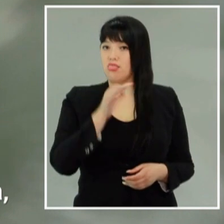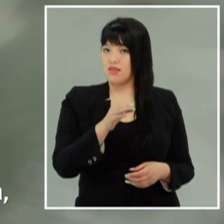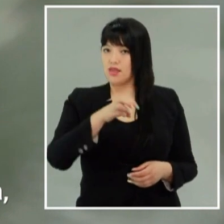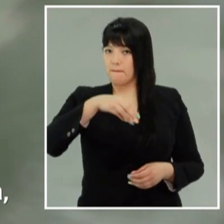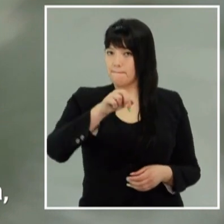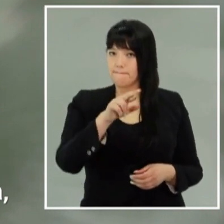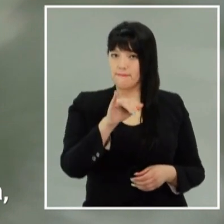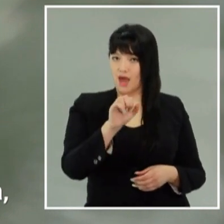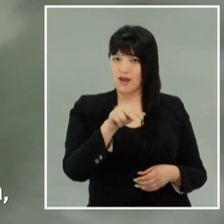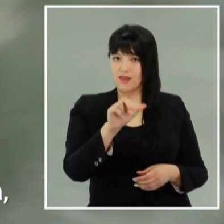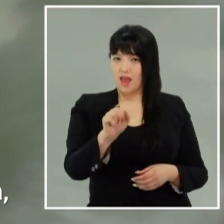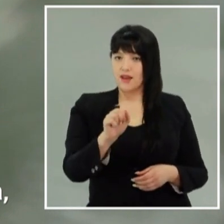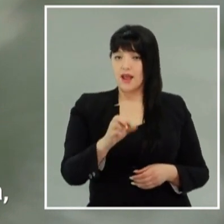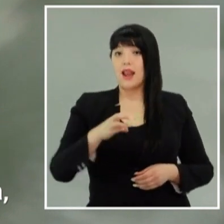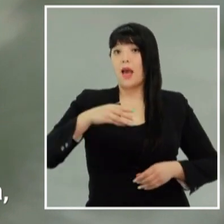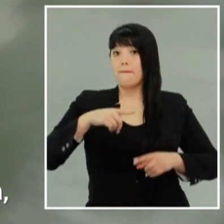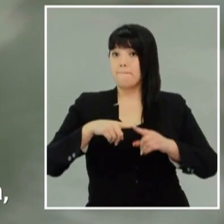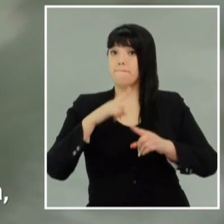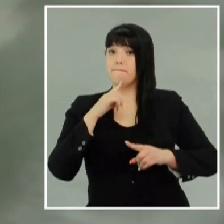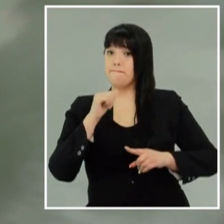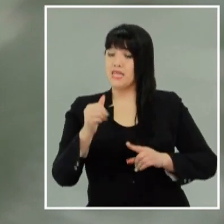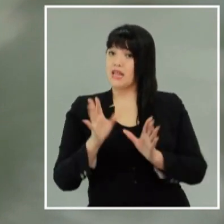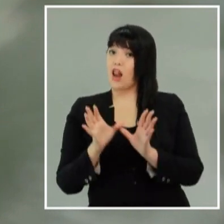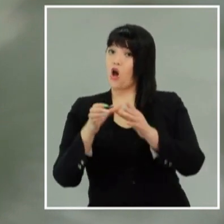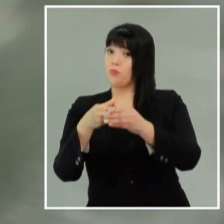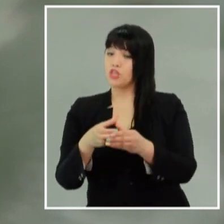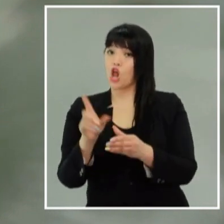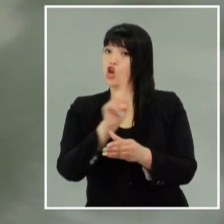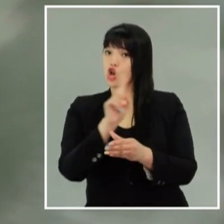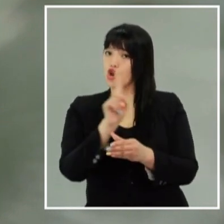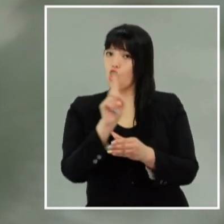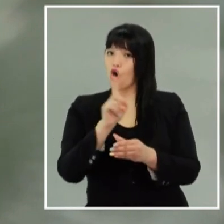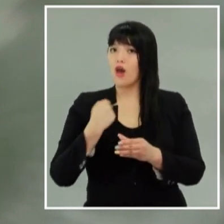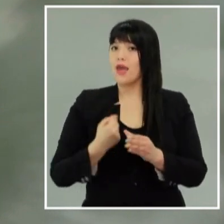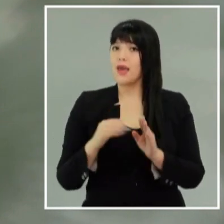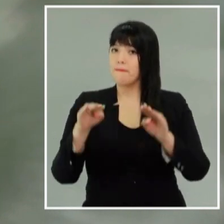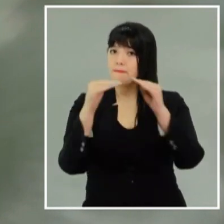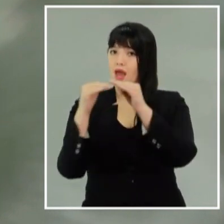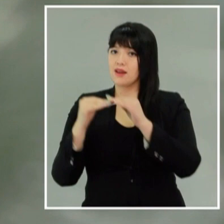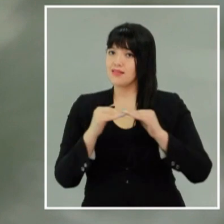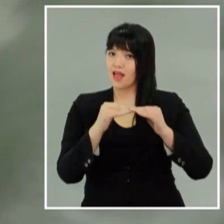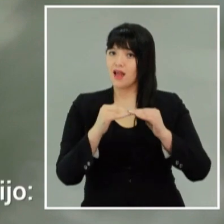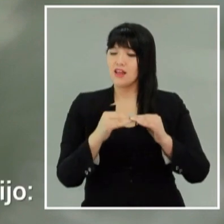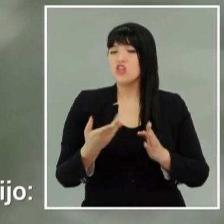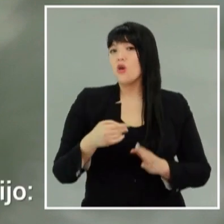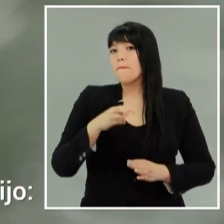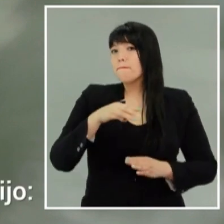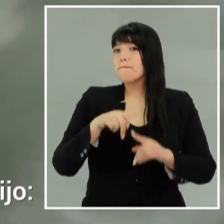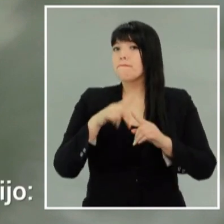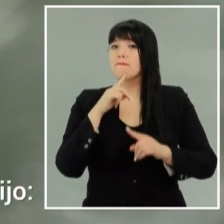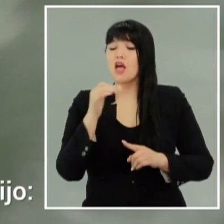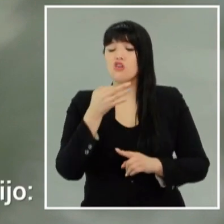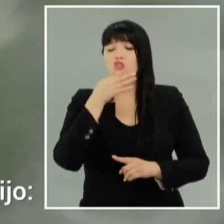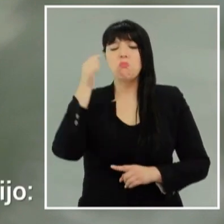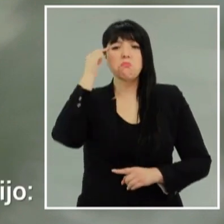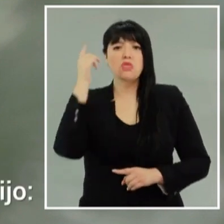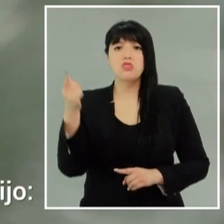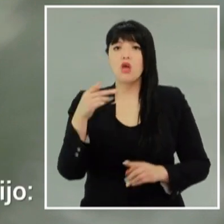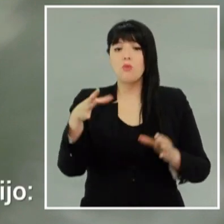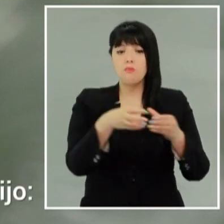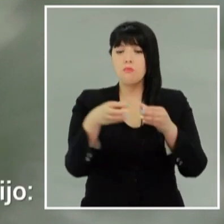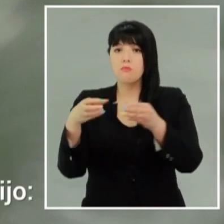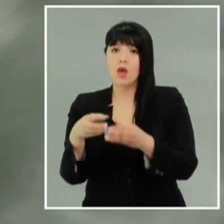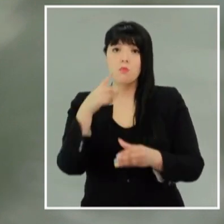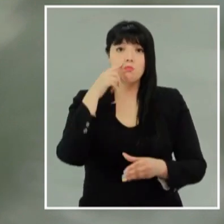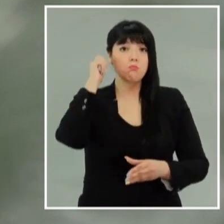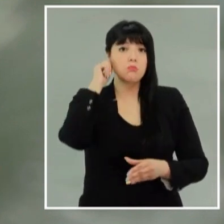Y le dije, no, Mariana, la convención mixta no es paritaria, le dije. Y me dijo, ah, si a mí me dicen mixta, me dijo, yo digo al tiro que es como